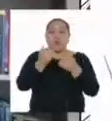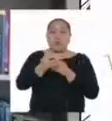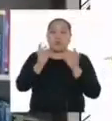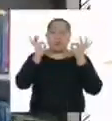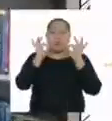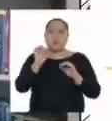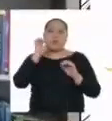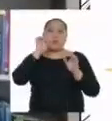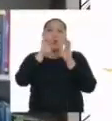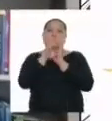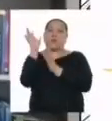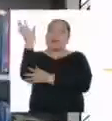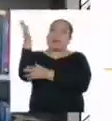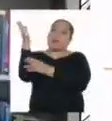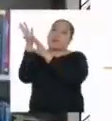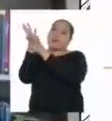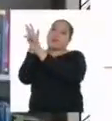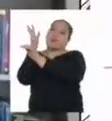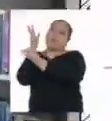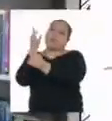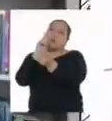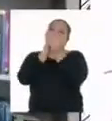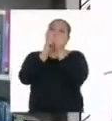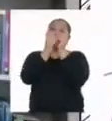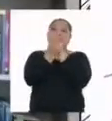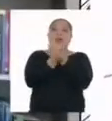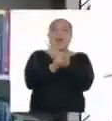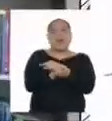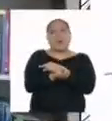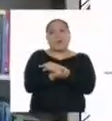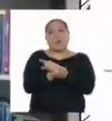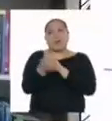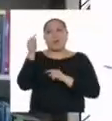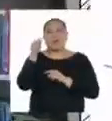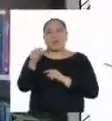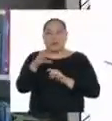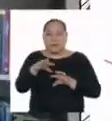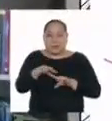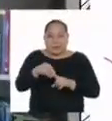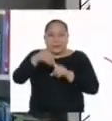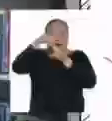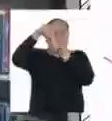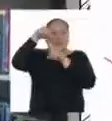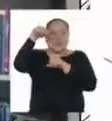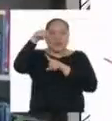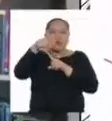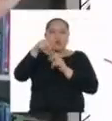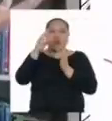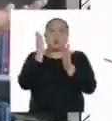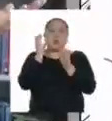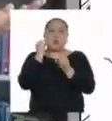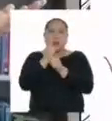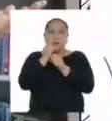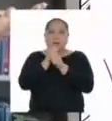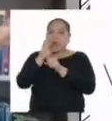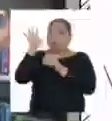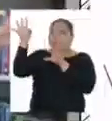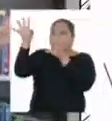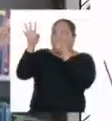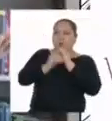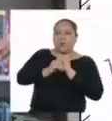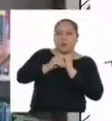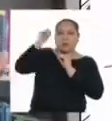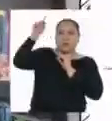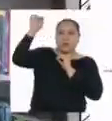ejemplo, las hojas han evolucionado hasta convertirse en órganos especializados en capturar la luz del